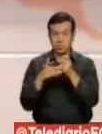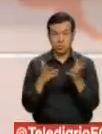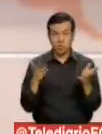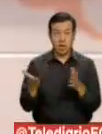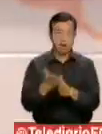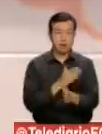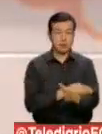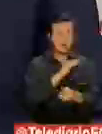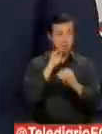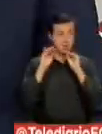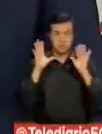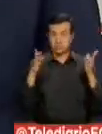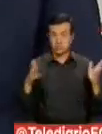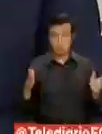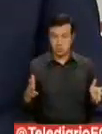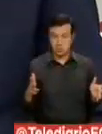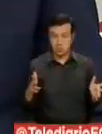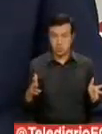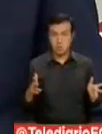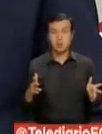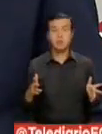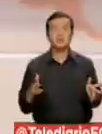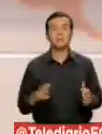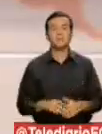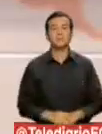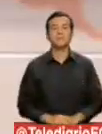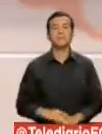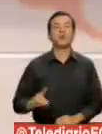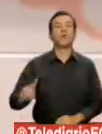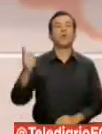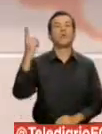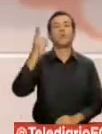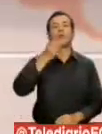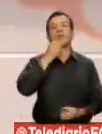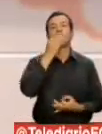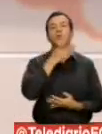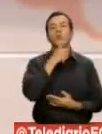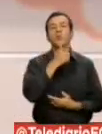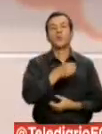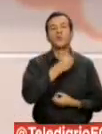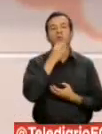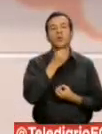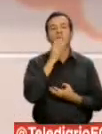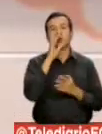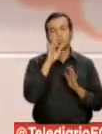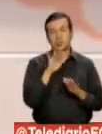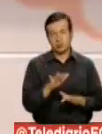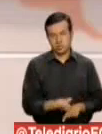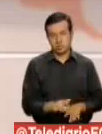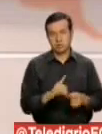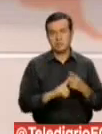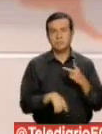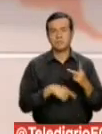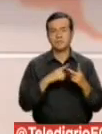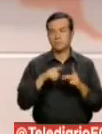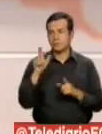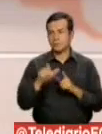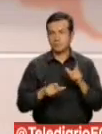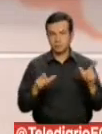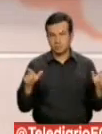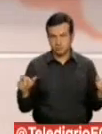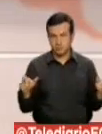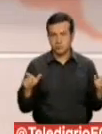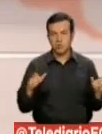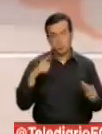no como posibles responsables de irregularidad. Solamente se dirigieron a hablar de secretarios y de personas que